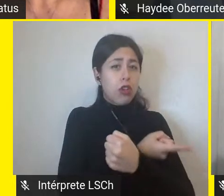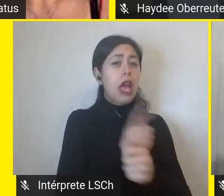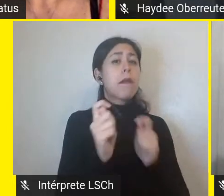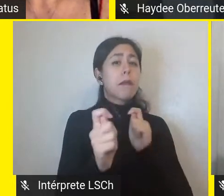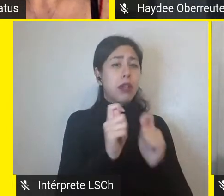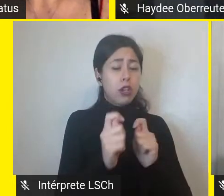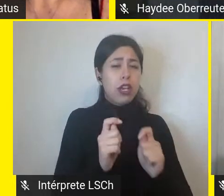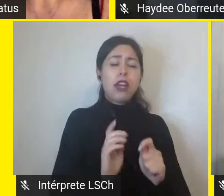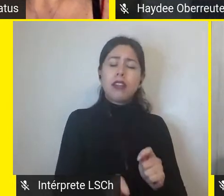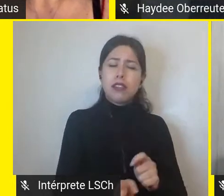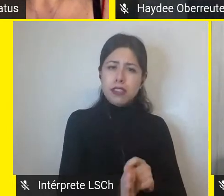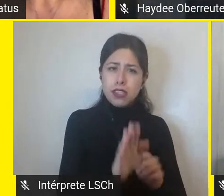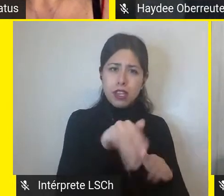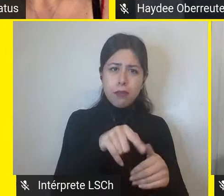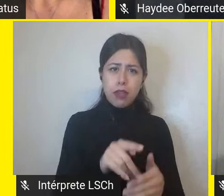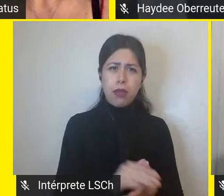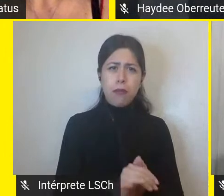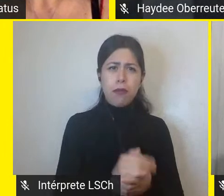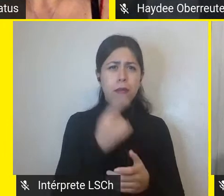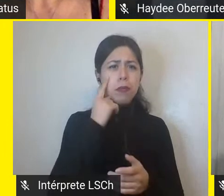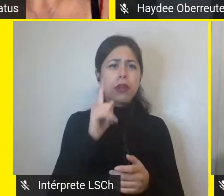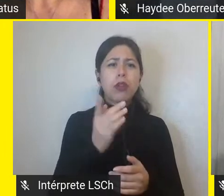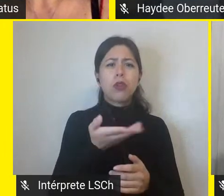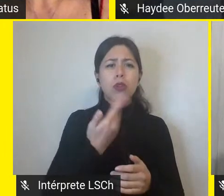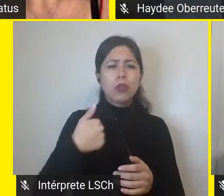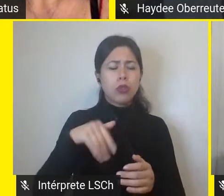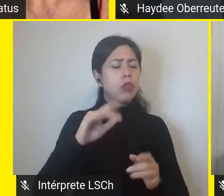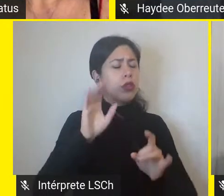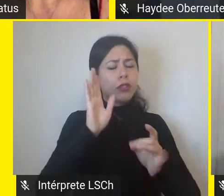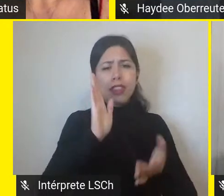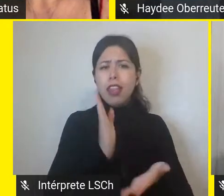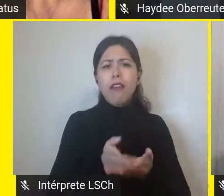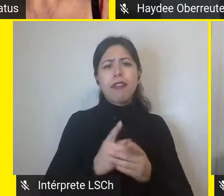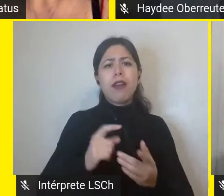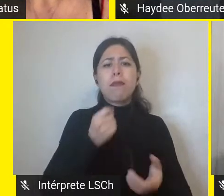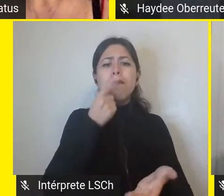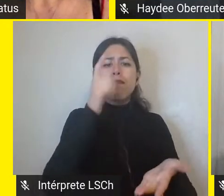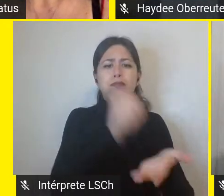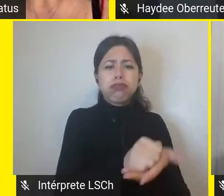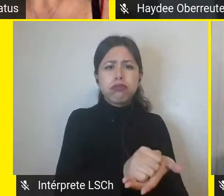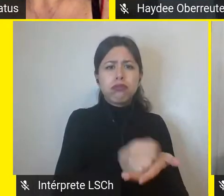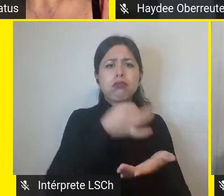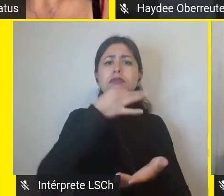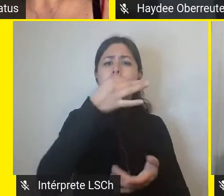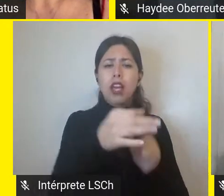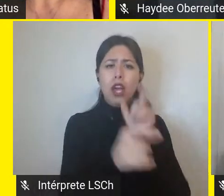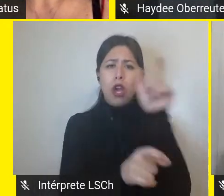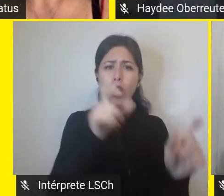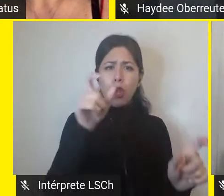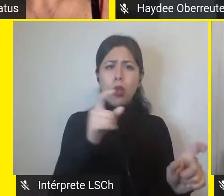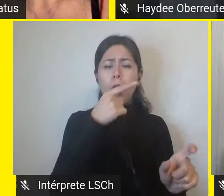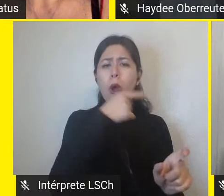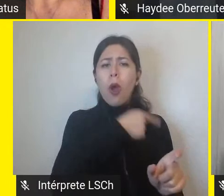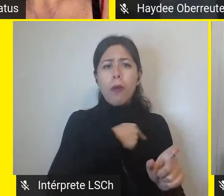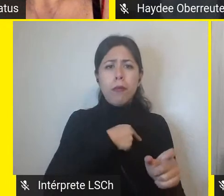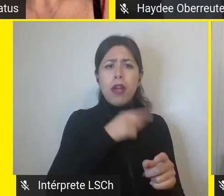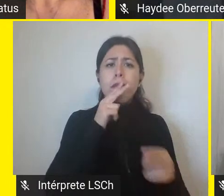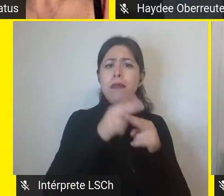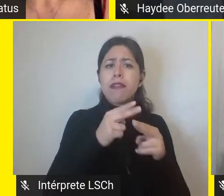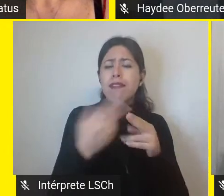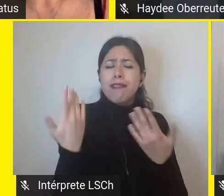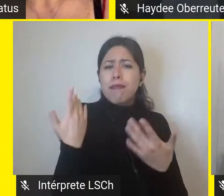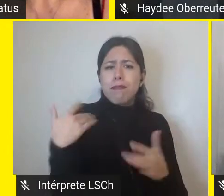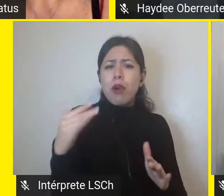y peligrosa. Pero tenemos que develarlos, denunciarlos, decirlos con su nombre y apellido. No importa que nos lleven presos, una vez más da lo